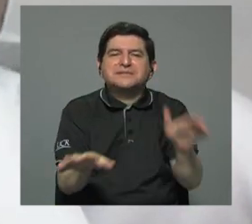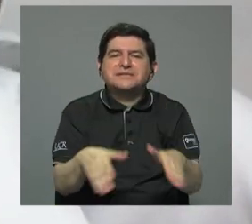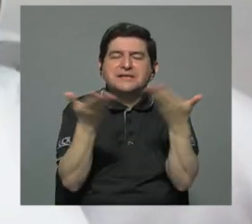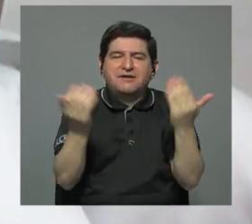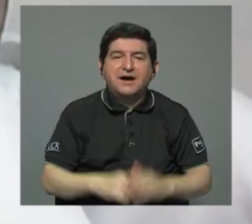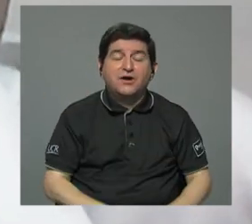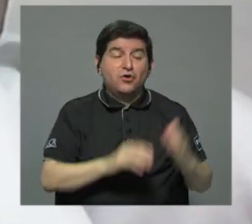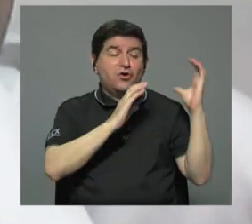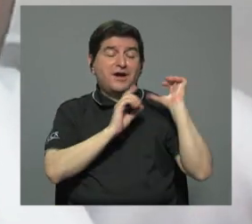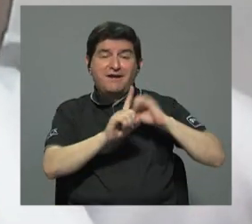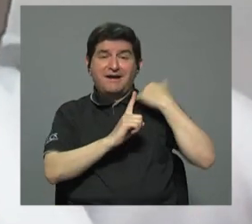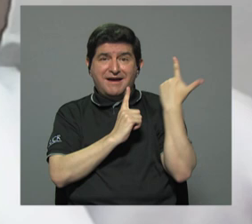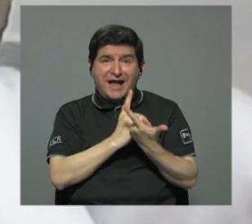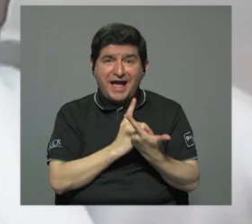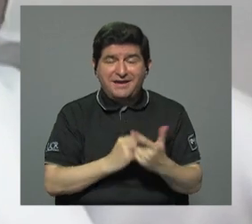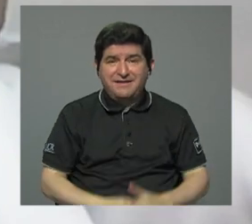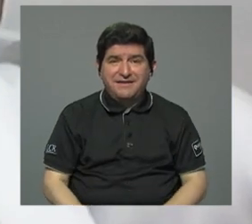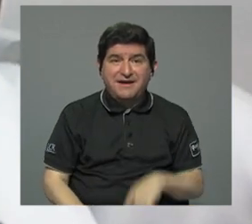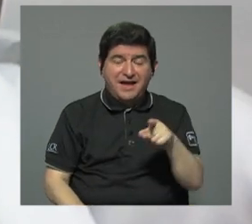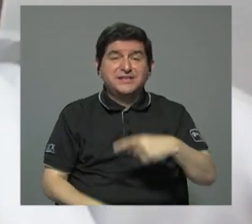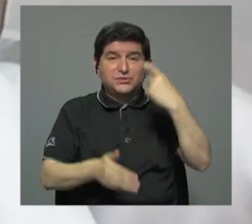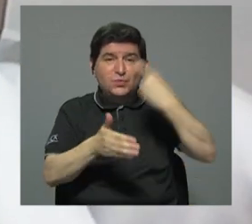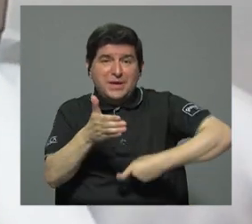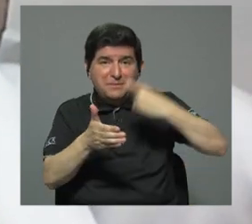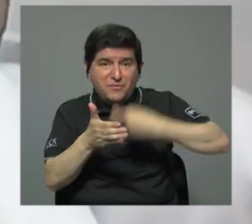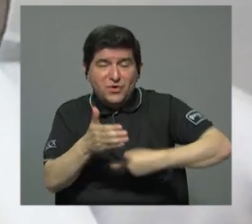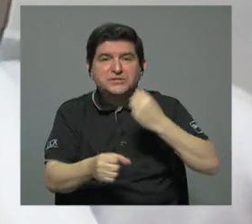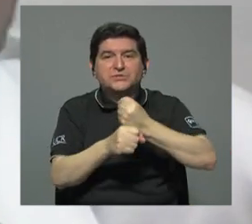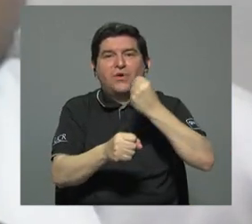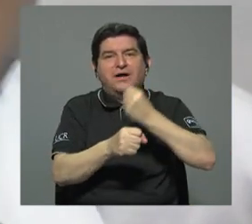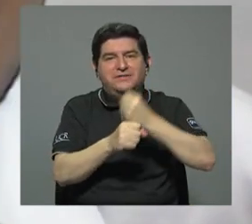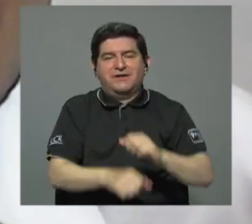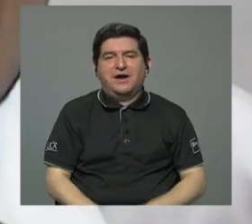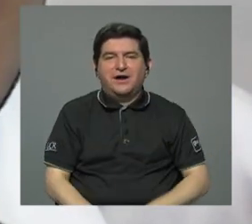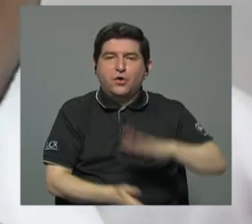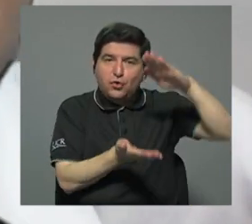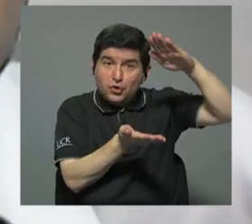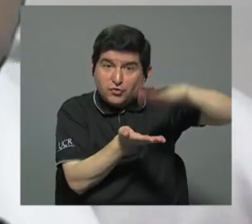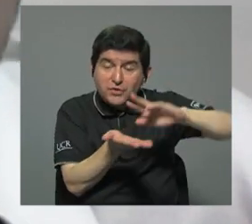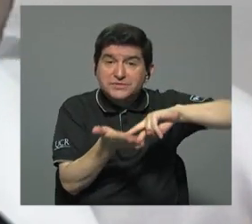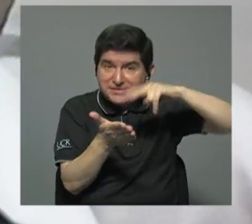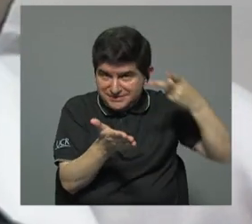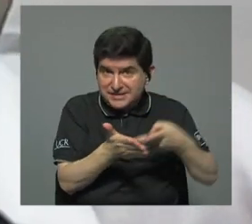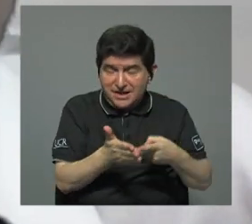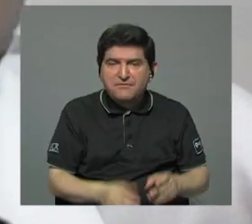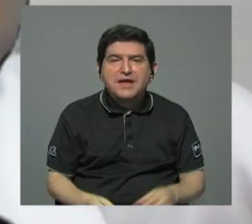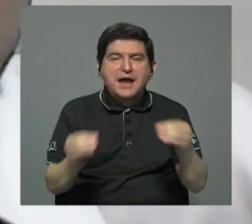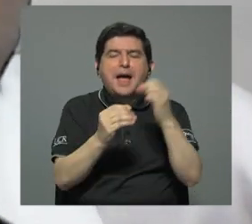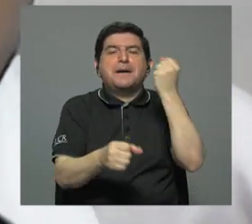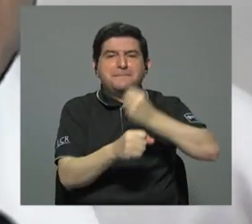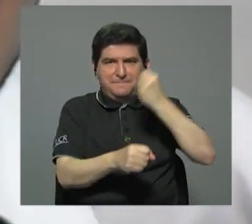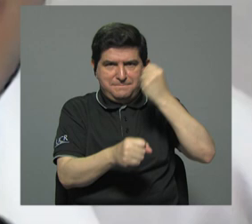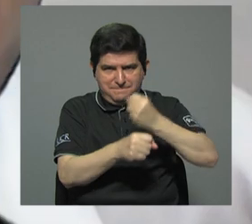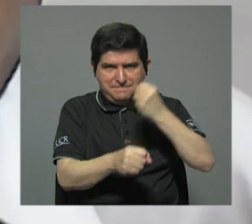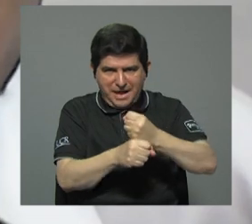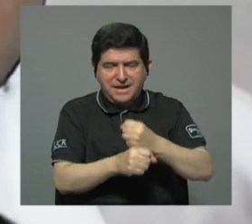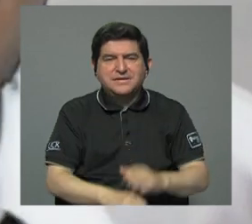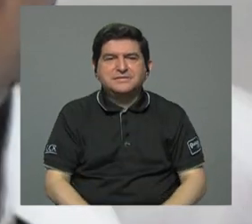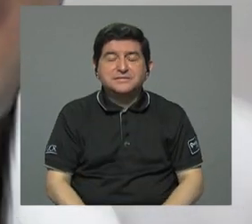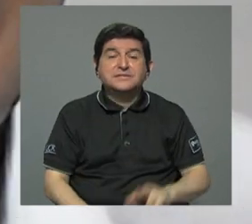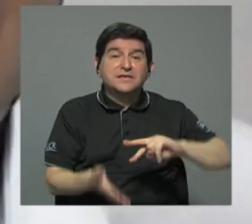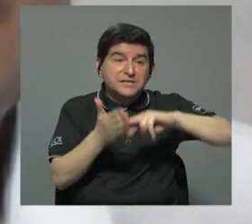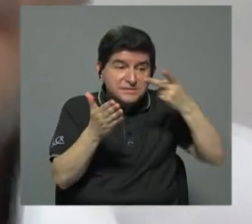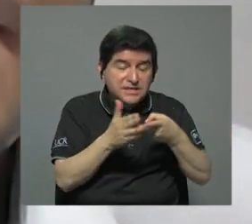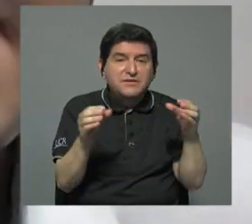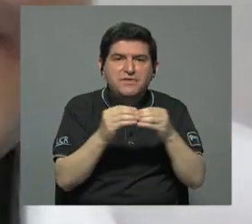las cargas sociales terminan siendo un impuesto al trabajo. Reducirlas generaría un poco más de empleos, o generaría más empleos, lo que